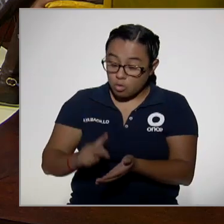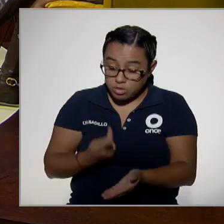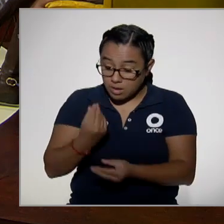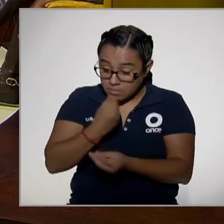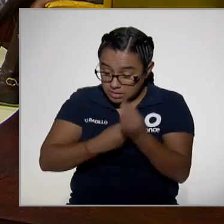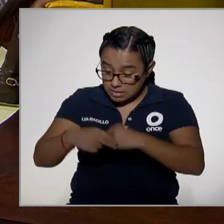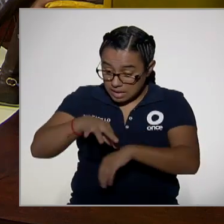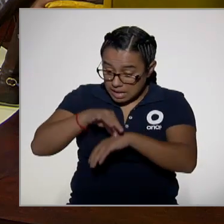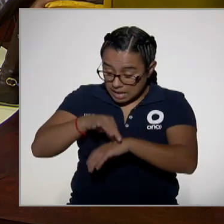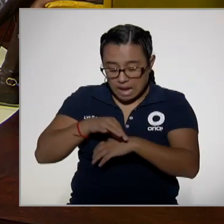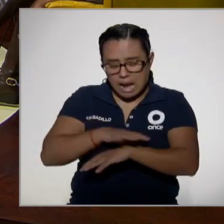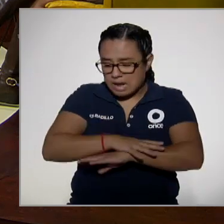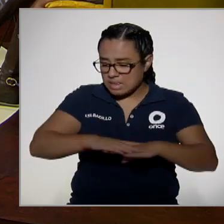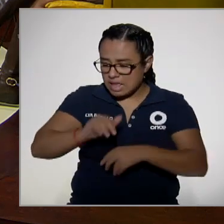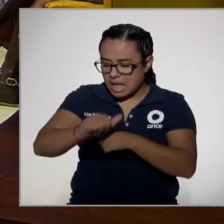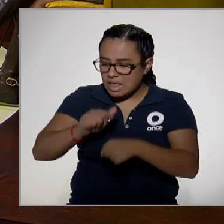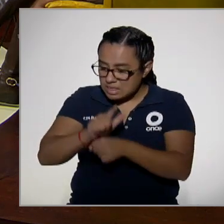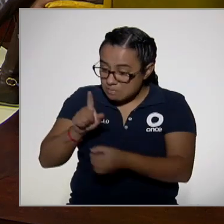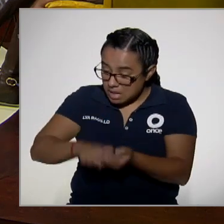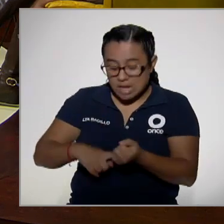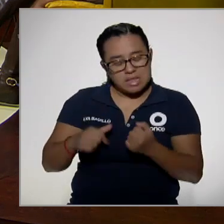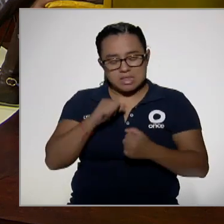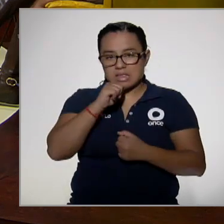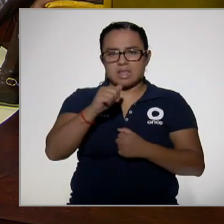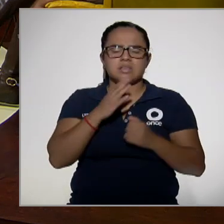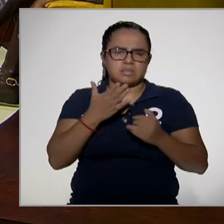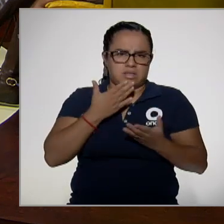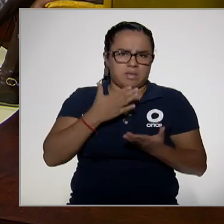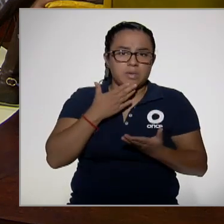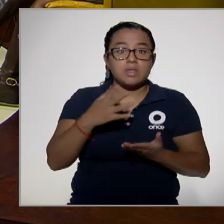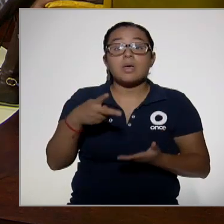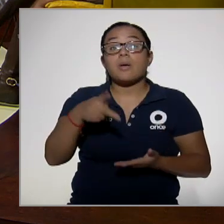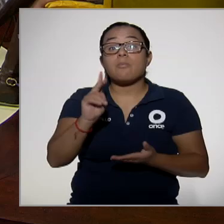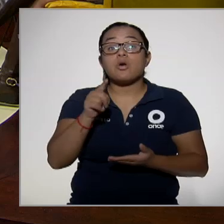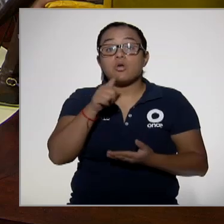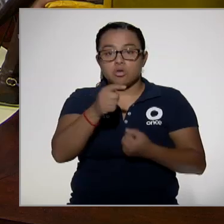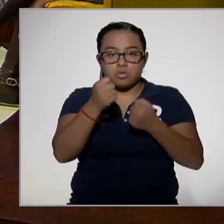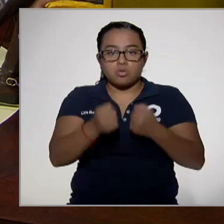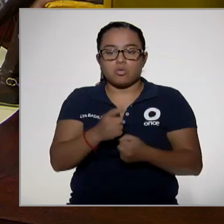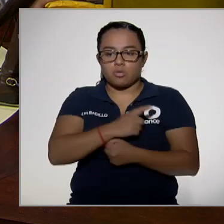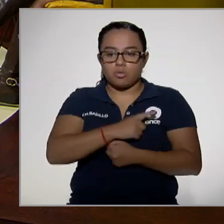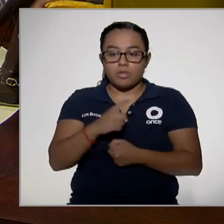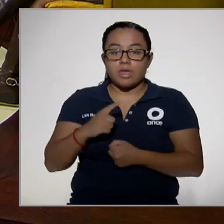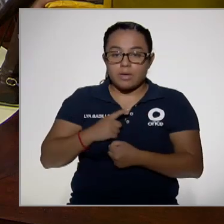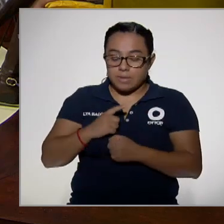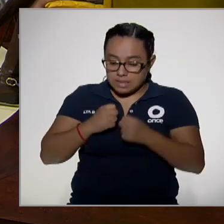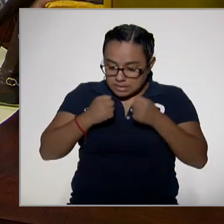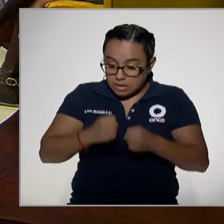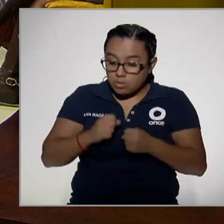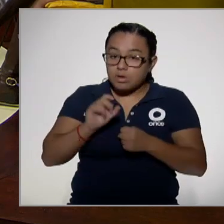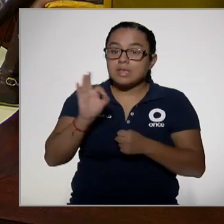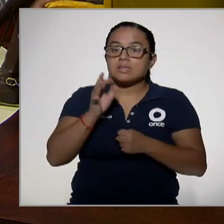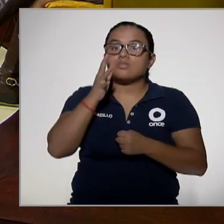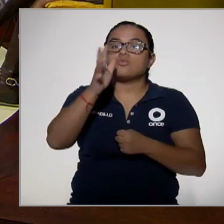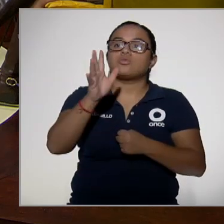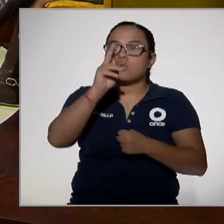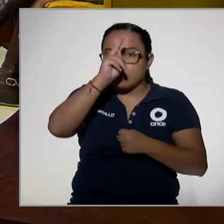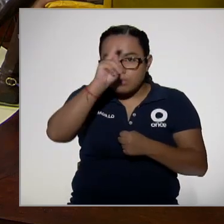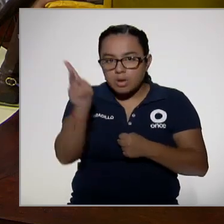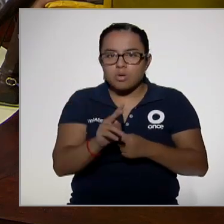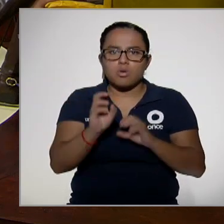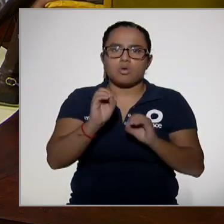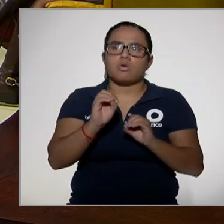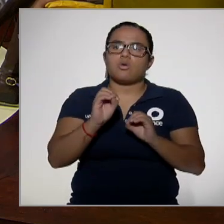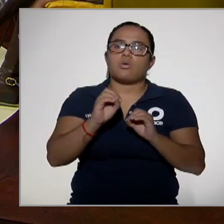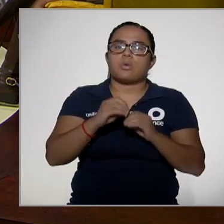producto animal válido por la razón que quieran pero nada más asegúrate que no veas tener una complicación secundaria te puede suplementar y llevar un estilo de vida